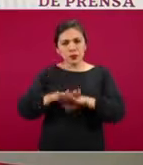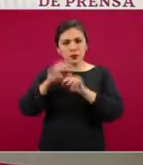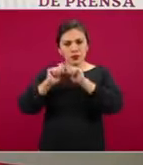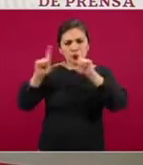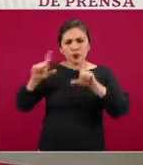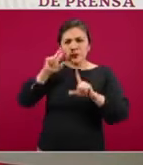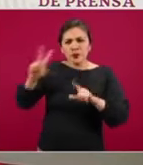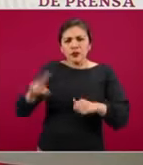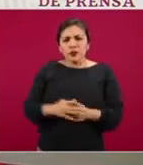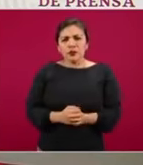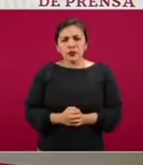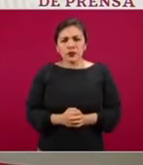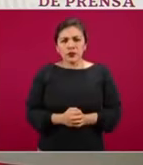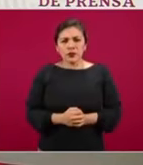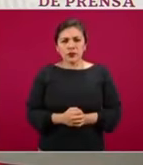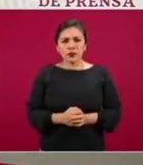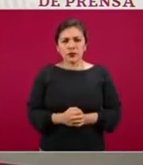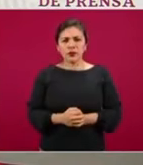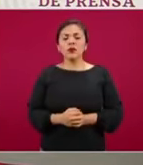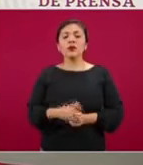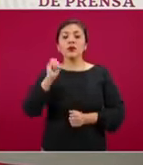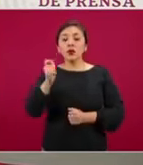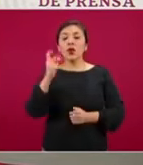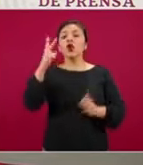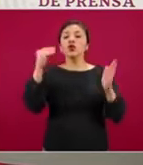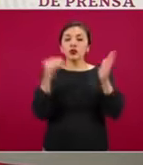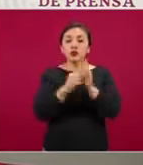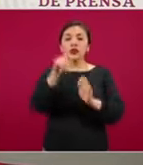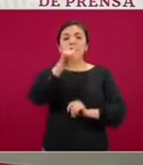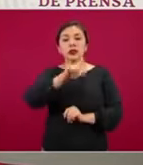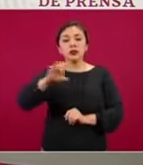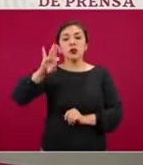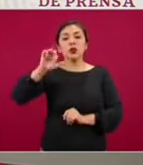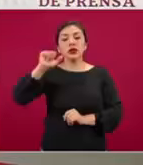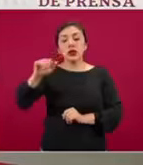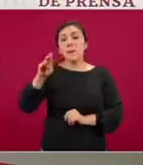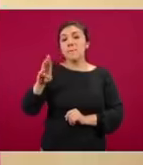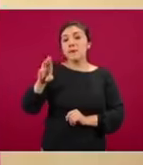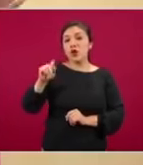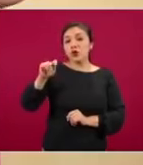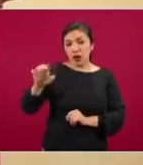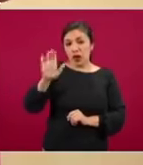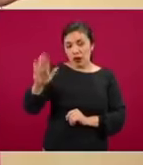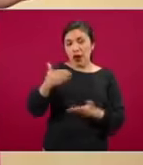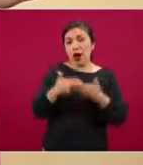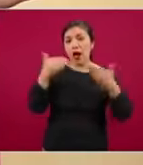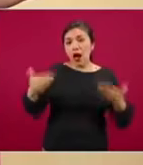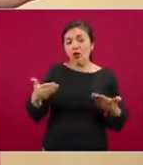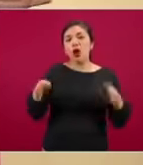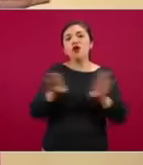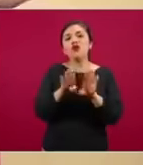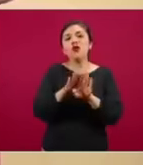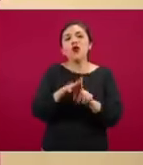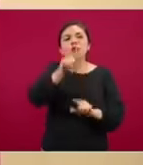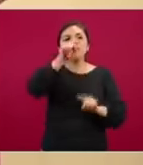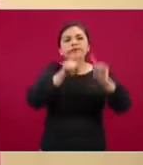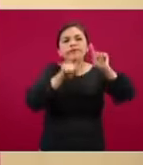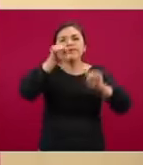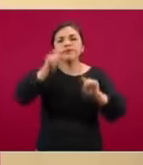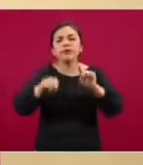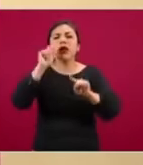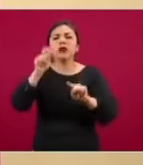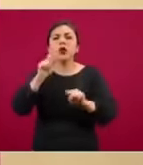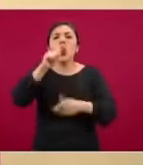diapositiva. Tenemos los 2.746 brotes, ahora distribuidos por